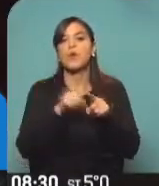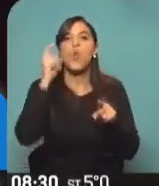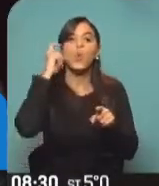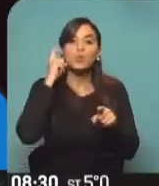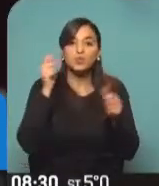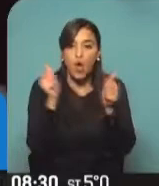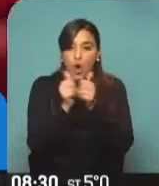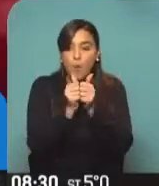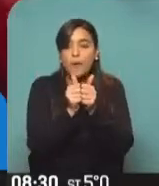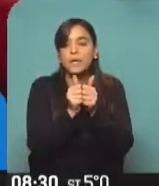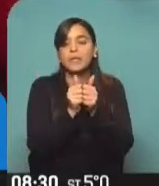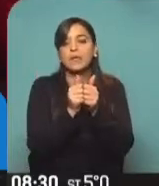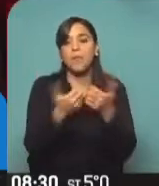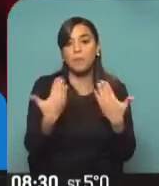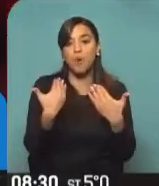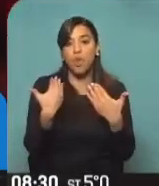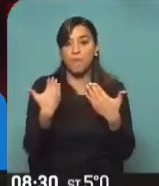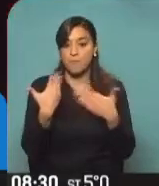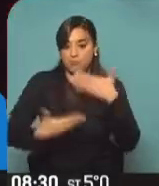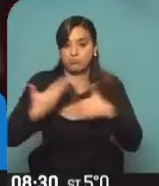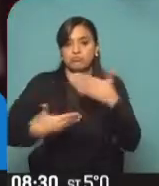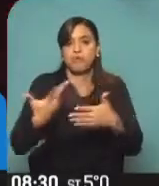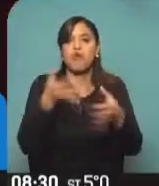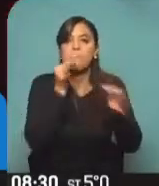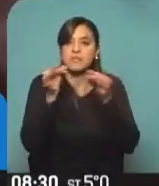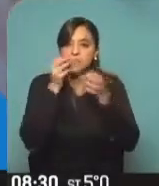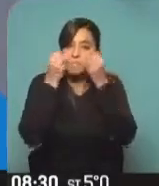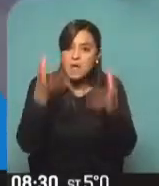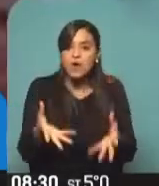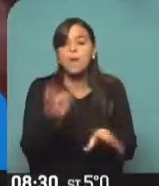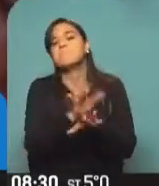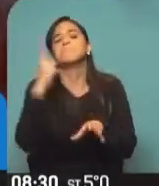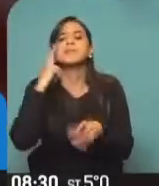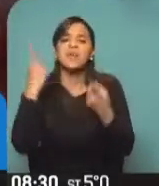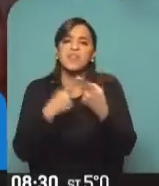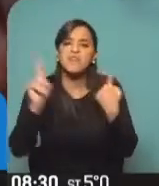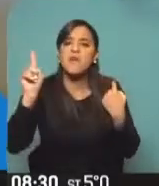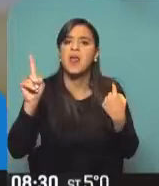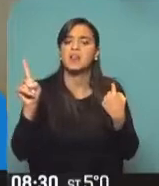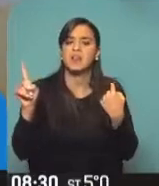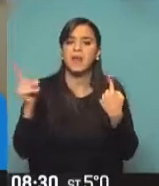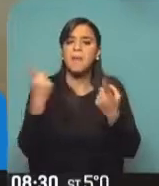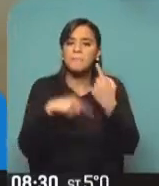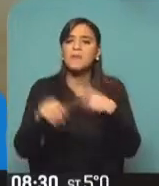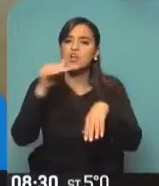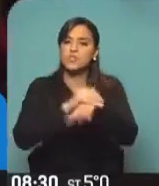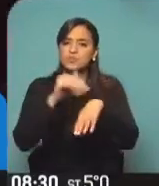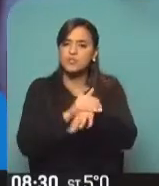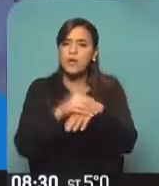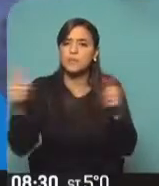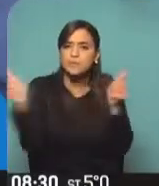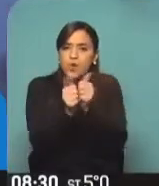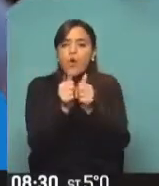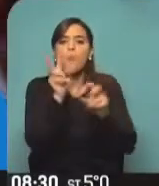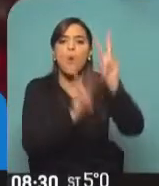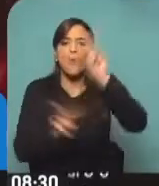con que nos podemos potenciar en las conversaciones de esto de pensar distinto un montón de cosas pero el compromiso la vocación de hacerlo